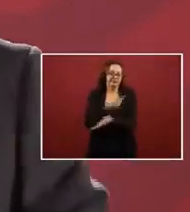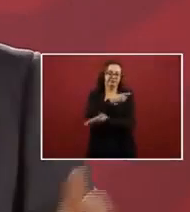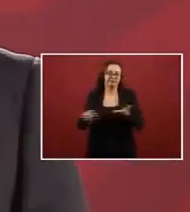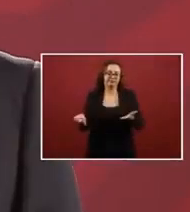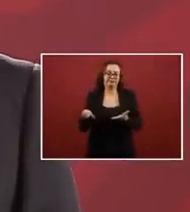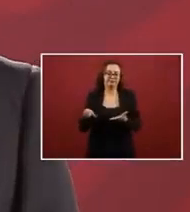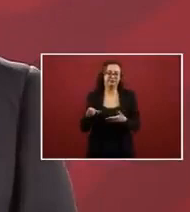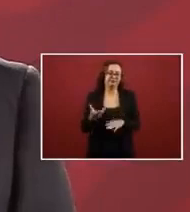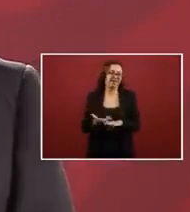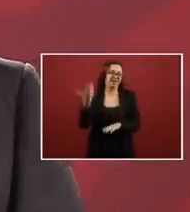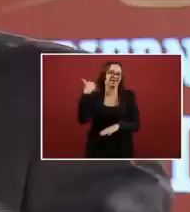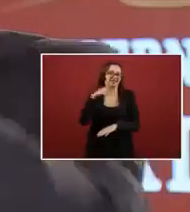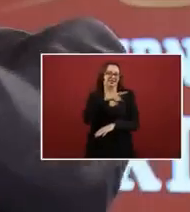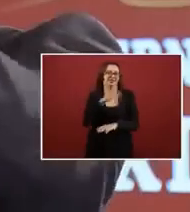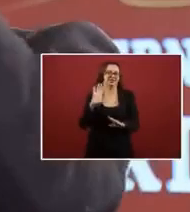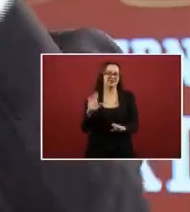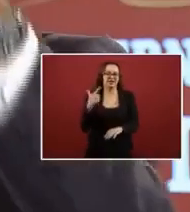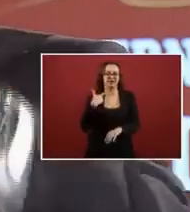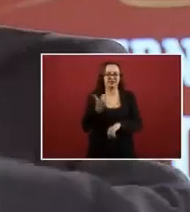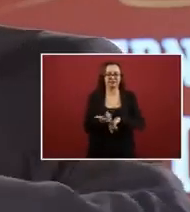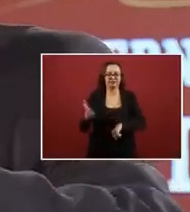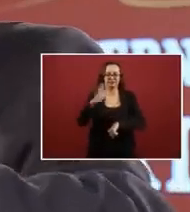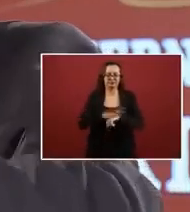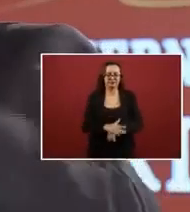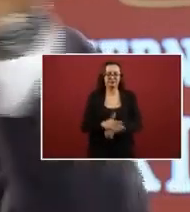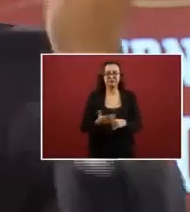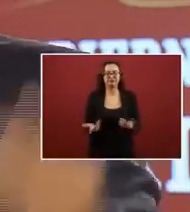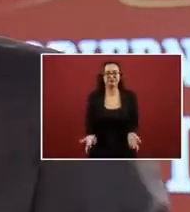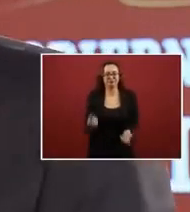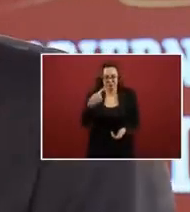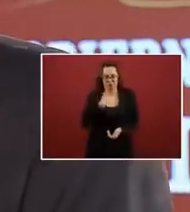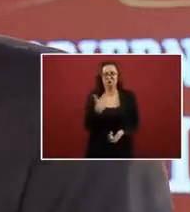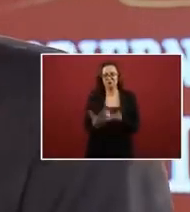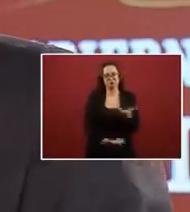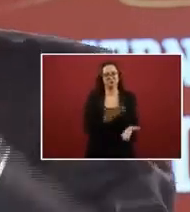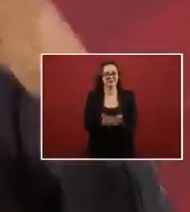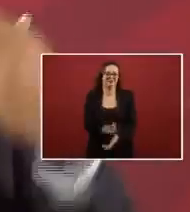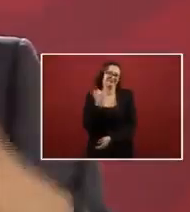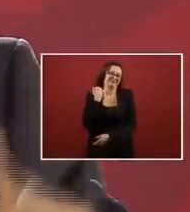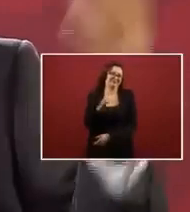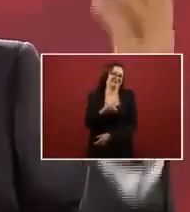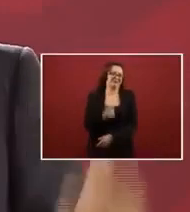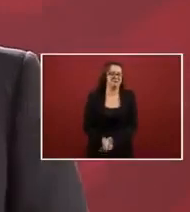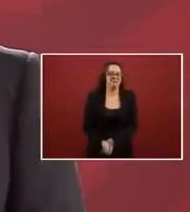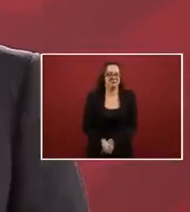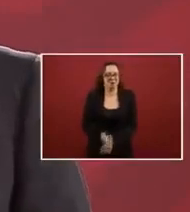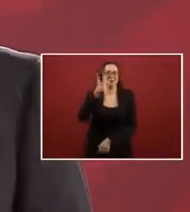al inicio, que hasta aquí lo planteé de que era el colmo, de que por primera